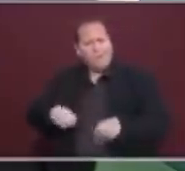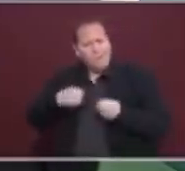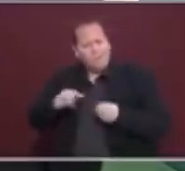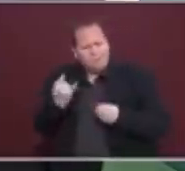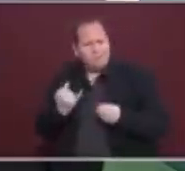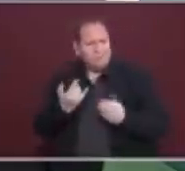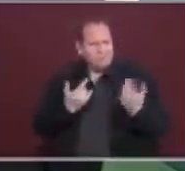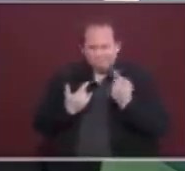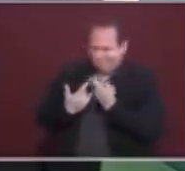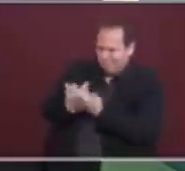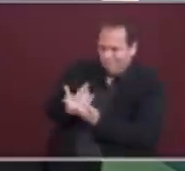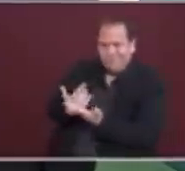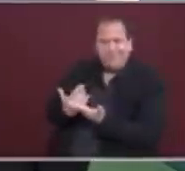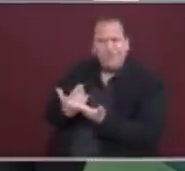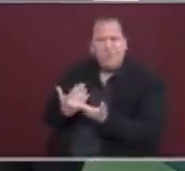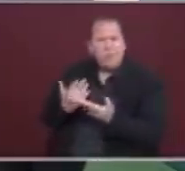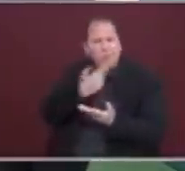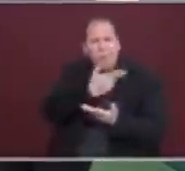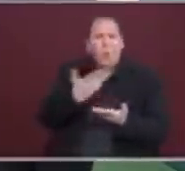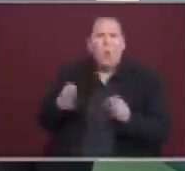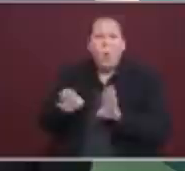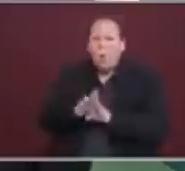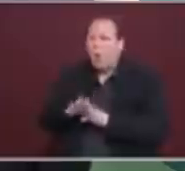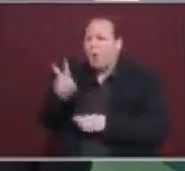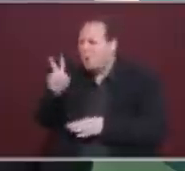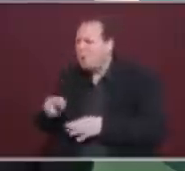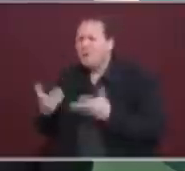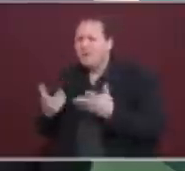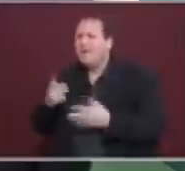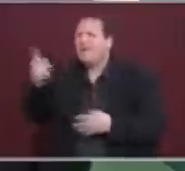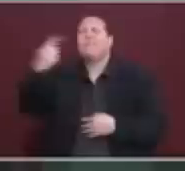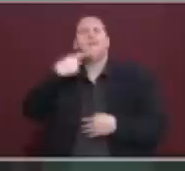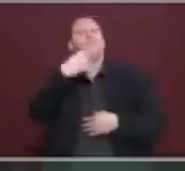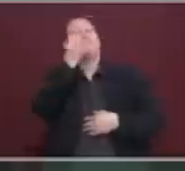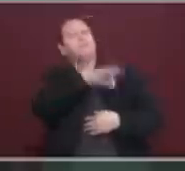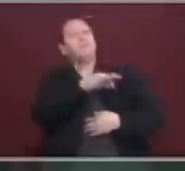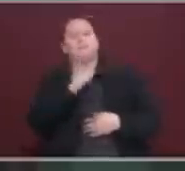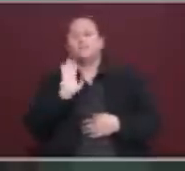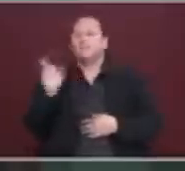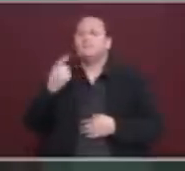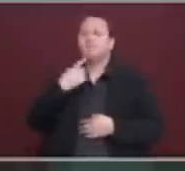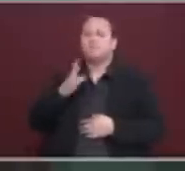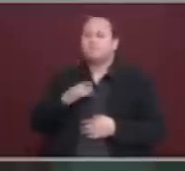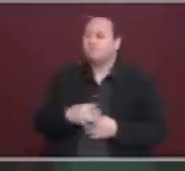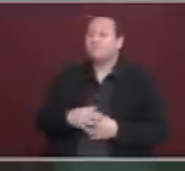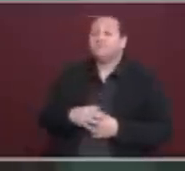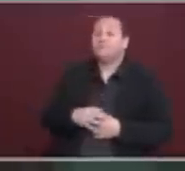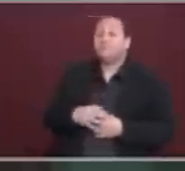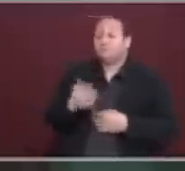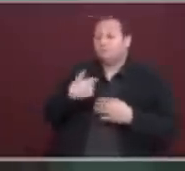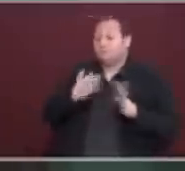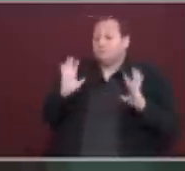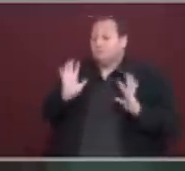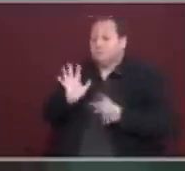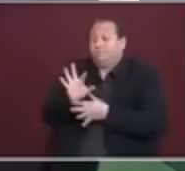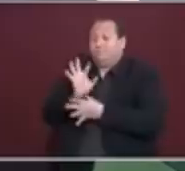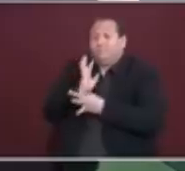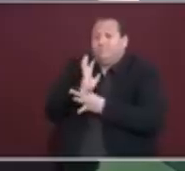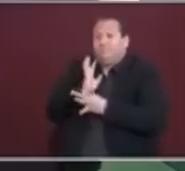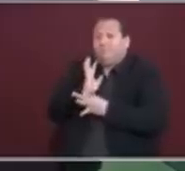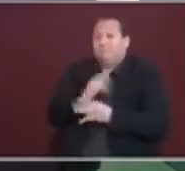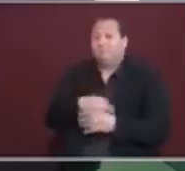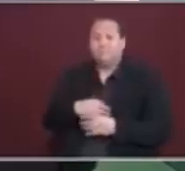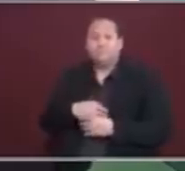ponga en manos pues no sé que se pudiese hacer pero no me voy a meter en eso o sea aquí sí